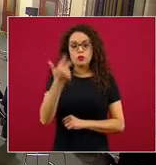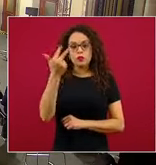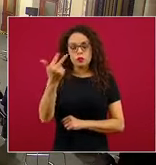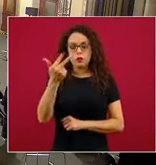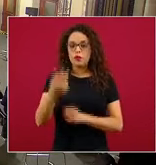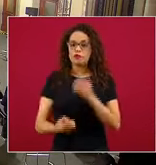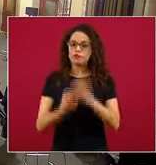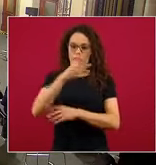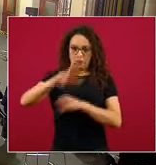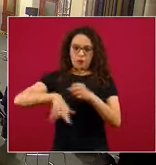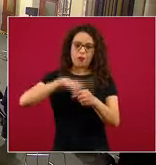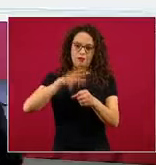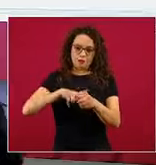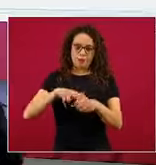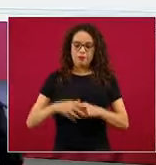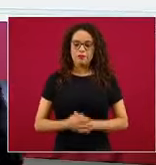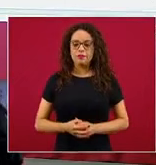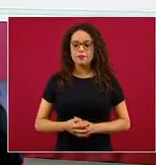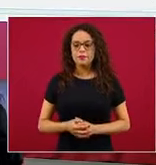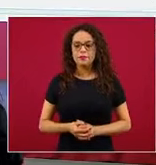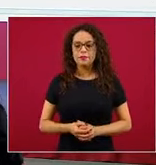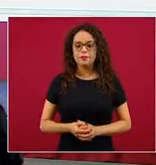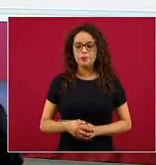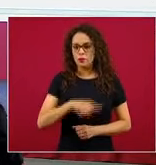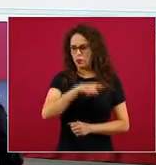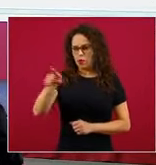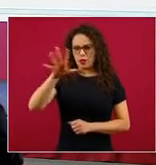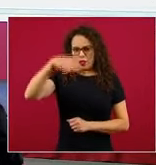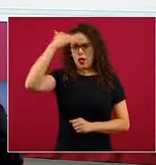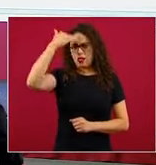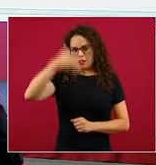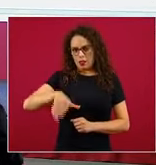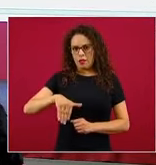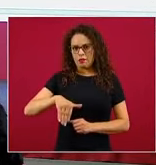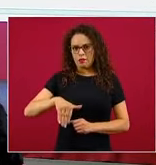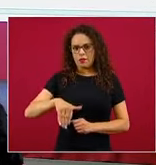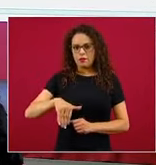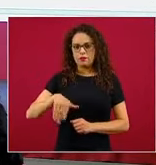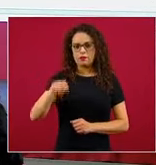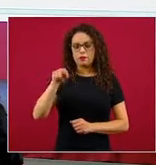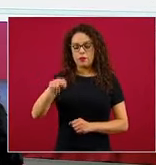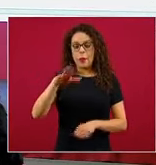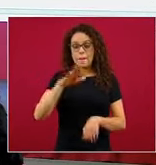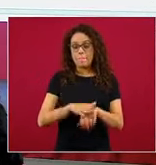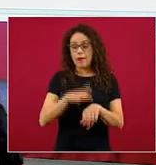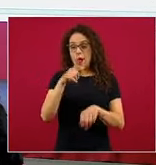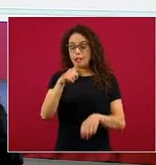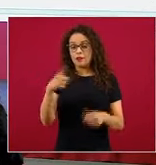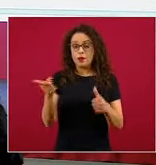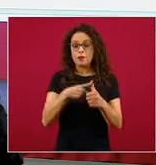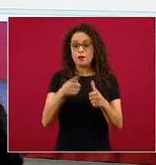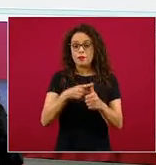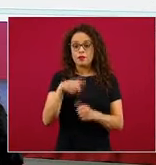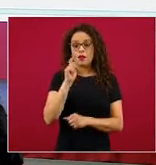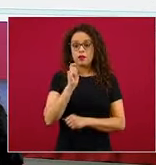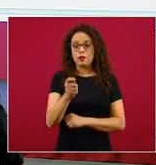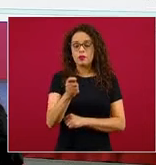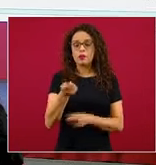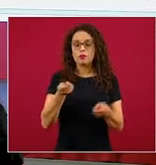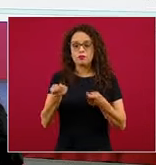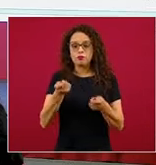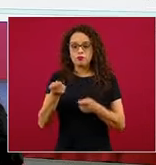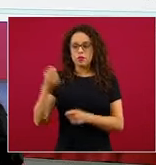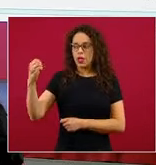normalidad. Esquema que, como ustedes saben, está principalmente operado por el semáforo de